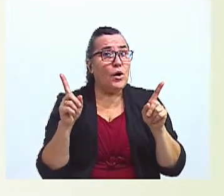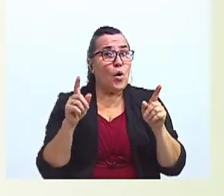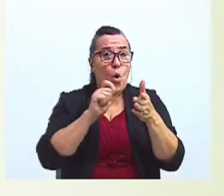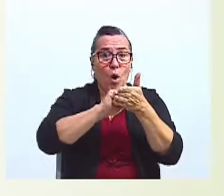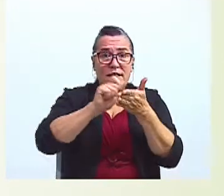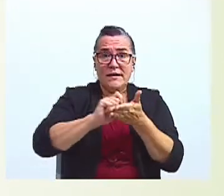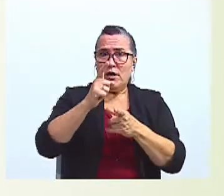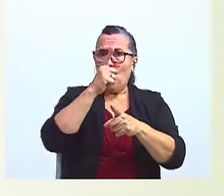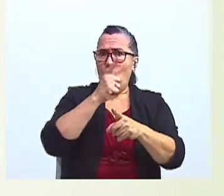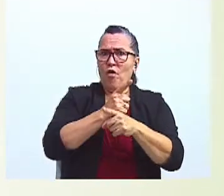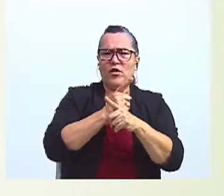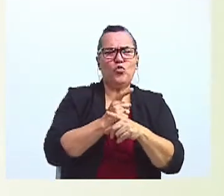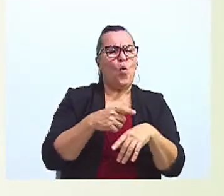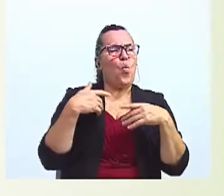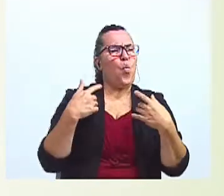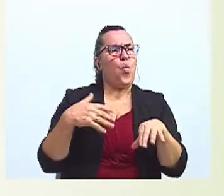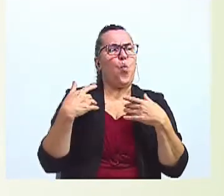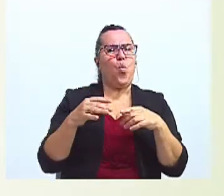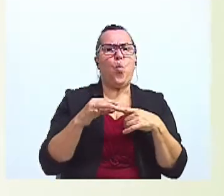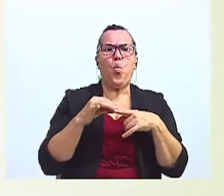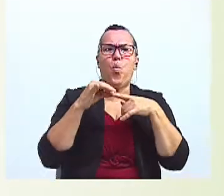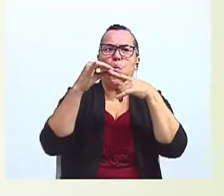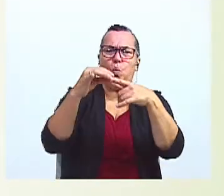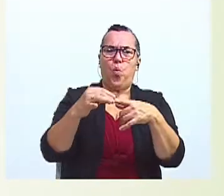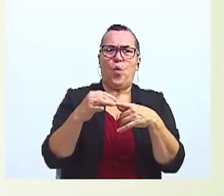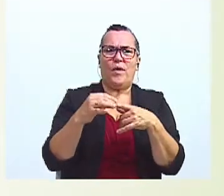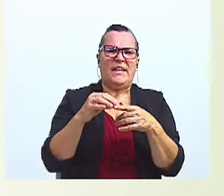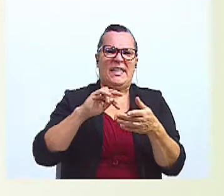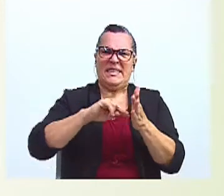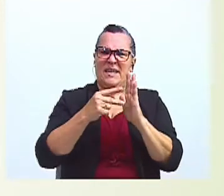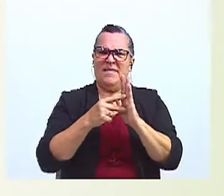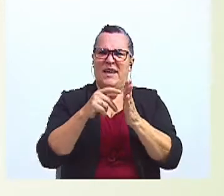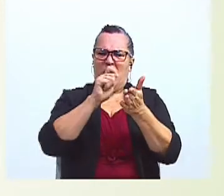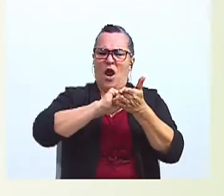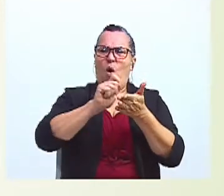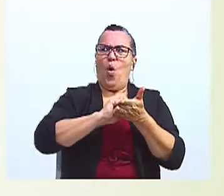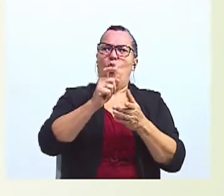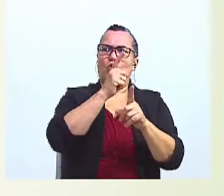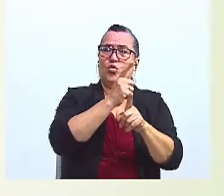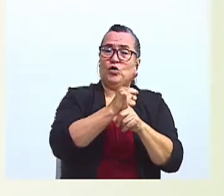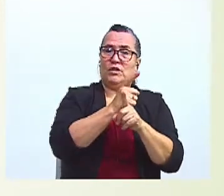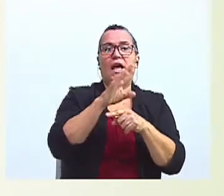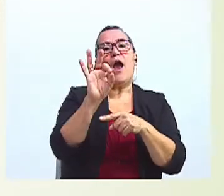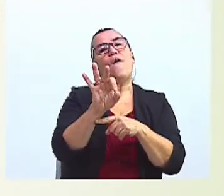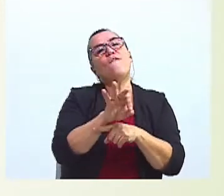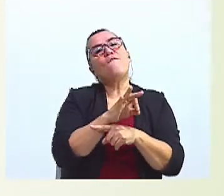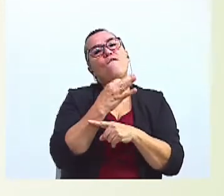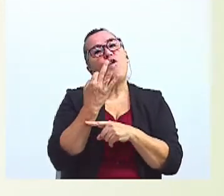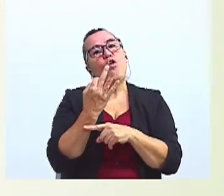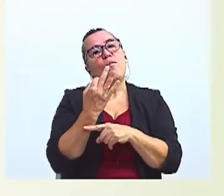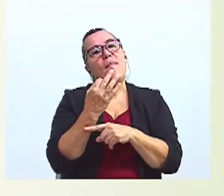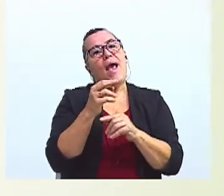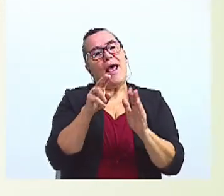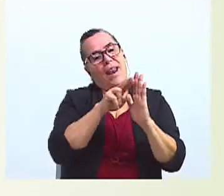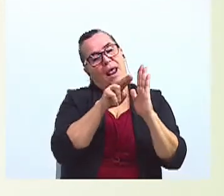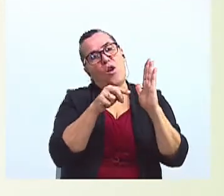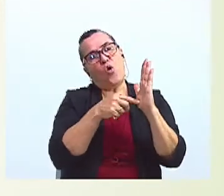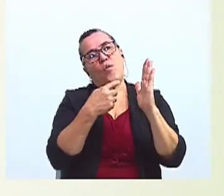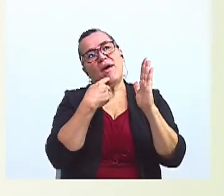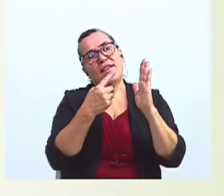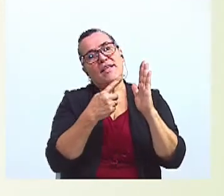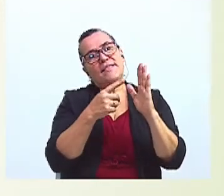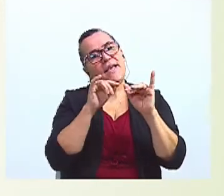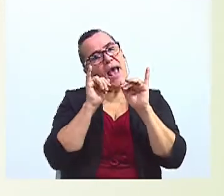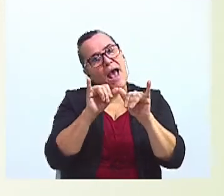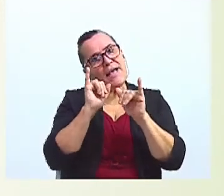es esencial. ¿A qué me refiero con ortografía? Bueno, es la forma normativa de escribir